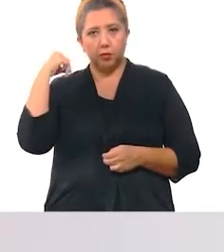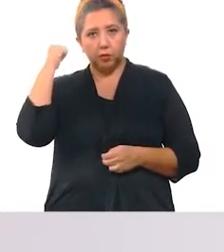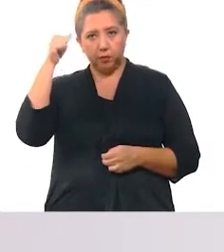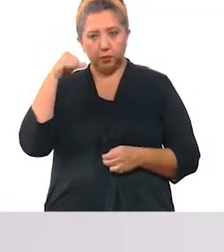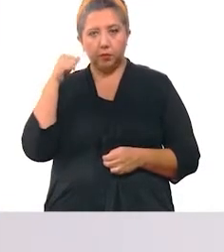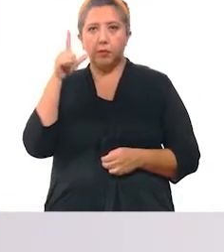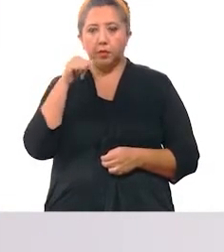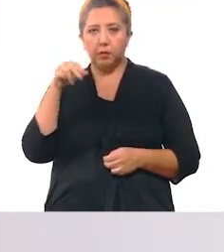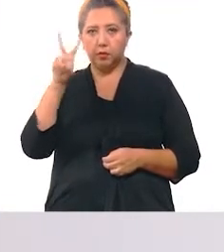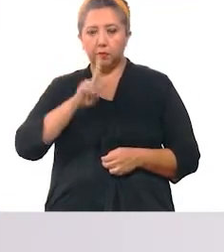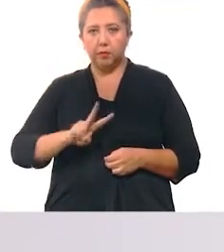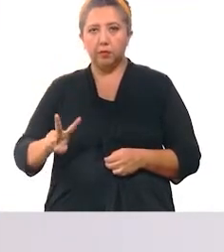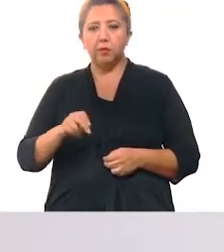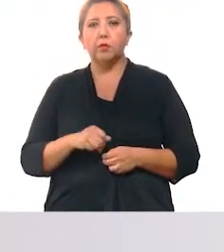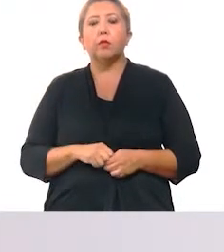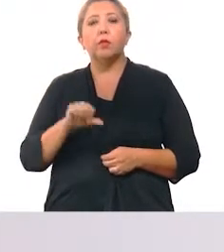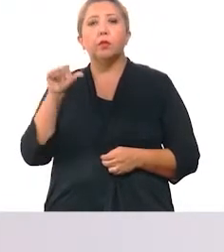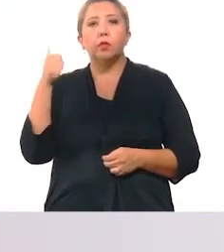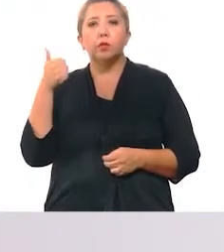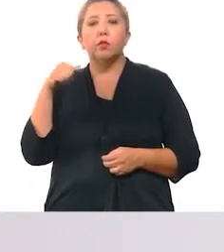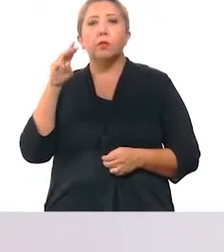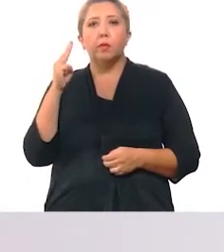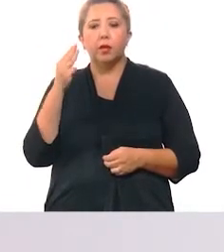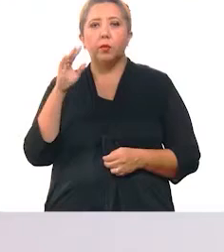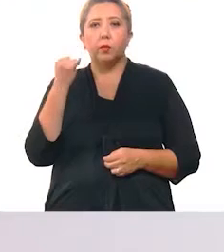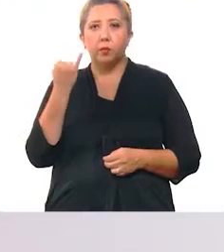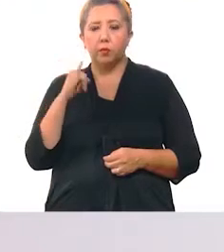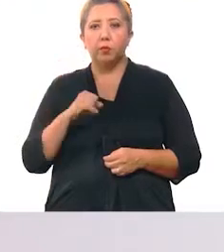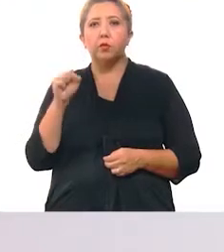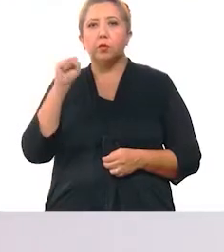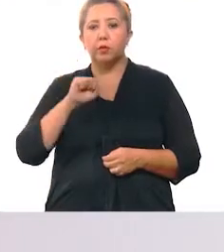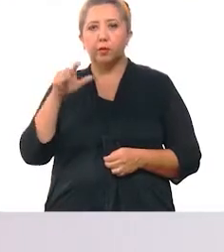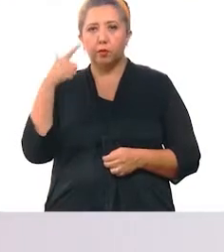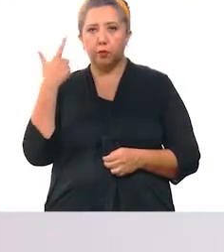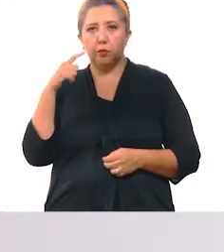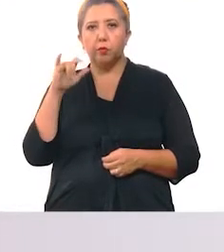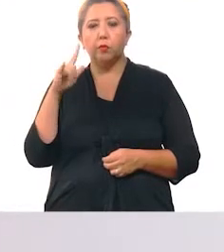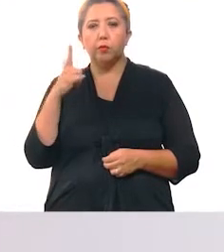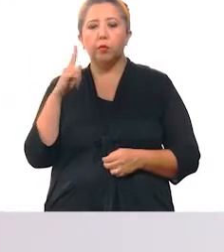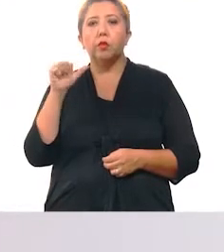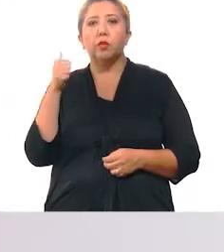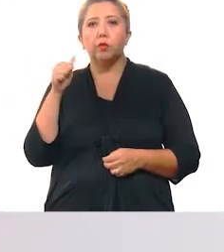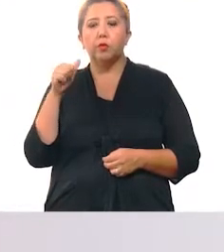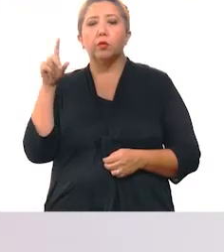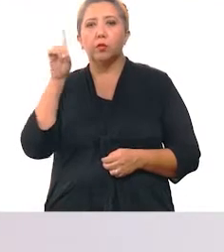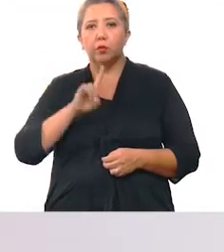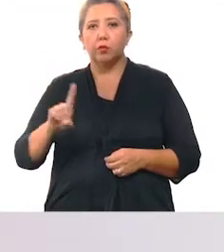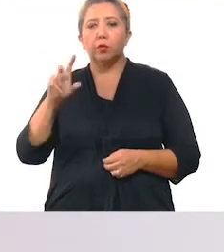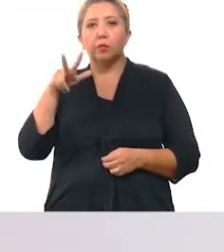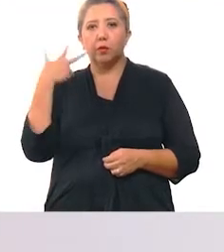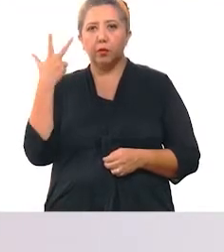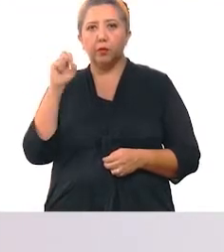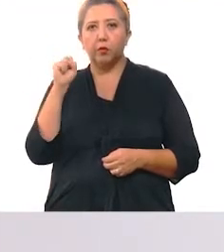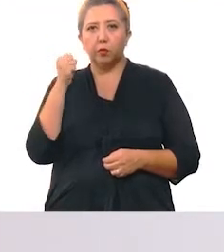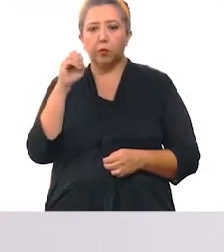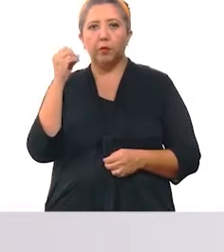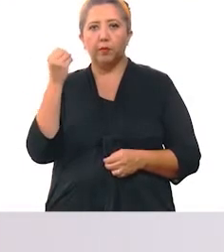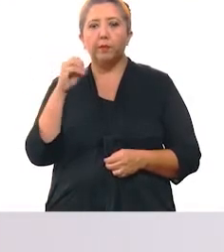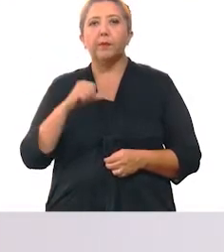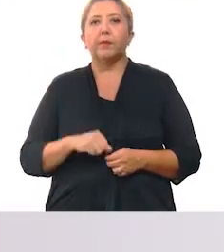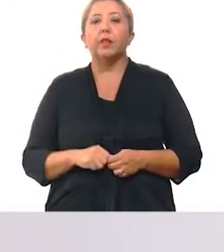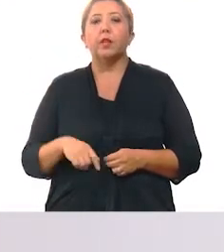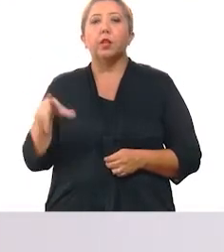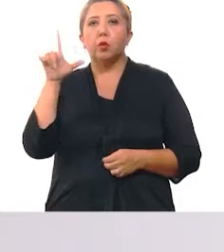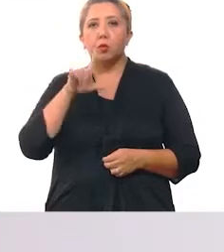abril, mañana viernes 11 a los de mayo y junio, sábado 12 a los de julio y agosto, domingo 13 septiembre y